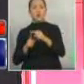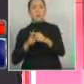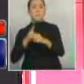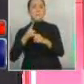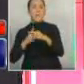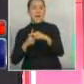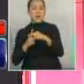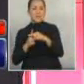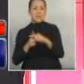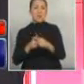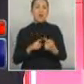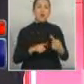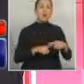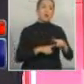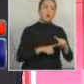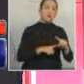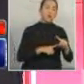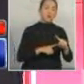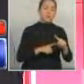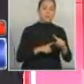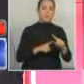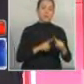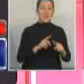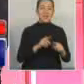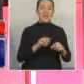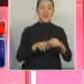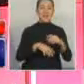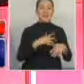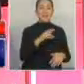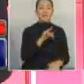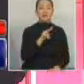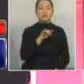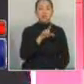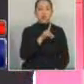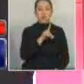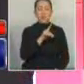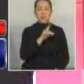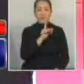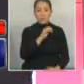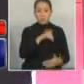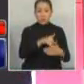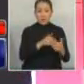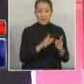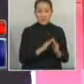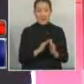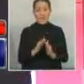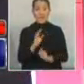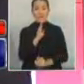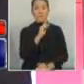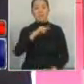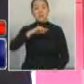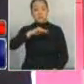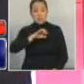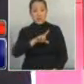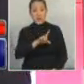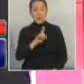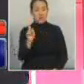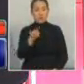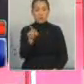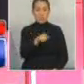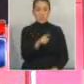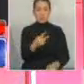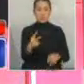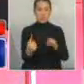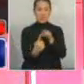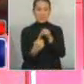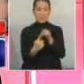más el representante de Revolución Democrática, sí, el de Izquierda Autónoma. En fin, lo que quiero decir es que el binominal no sirvió para su objetivo.